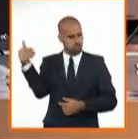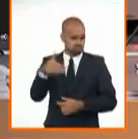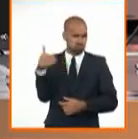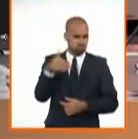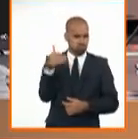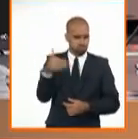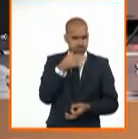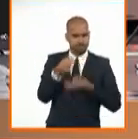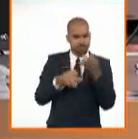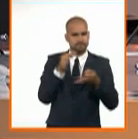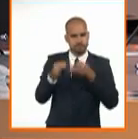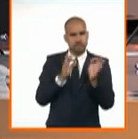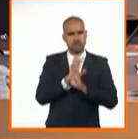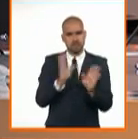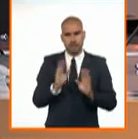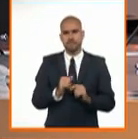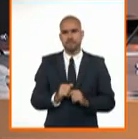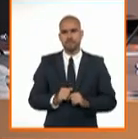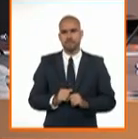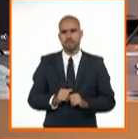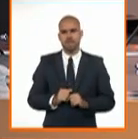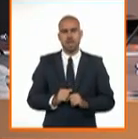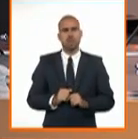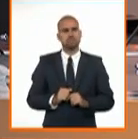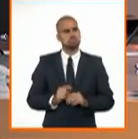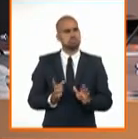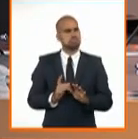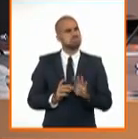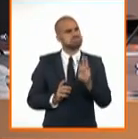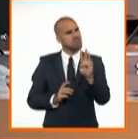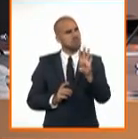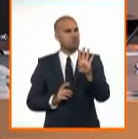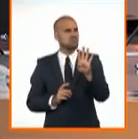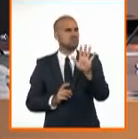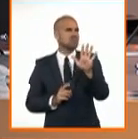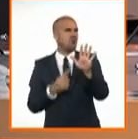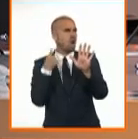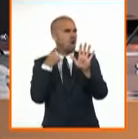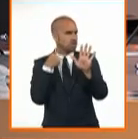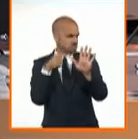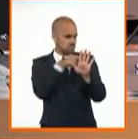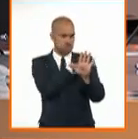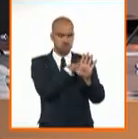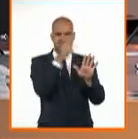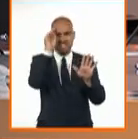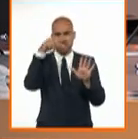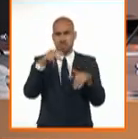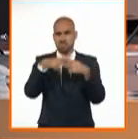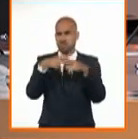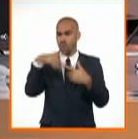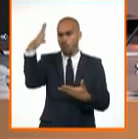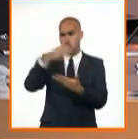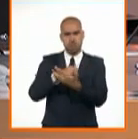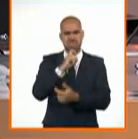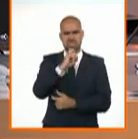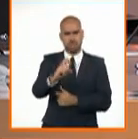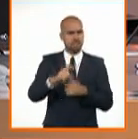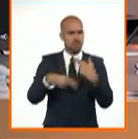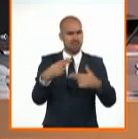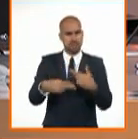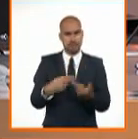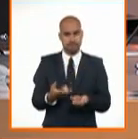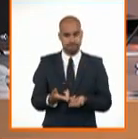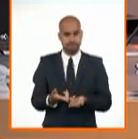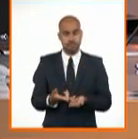los 345 últimos años prácticamente no se ha podido hacer el mantenimiento capital y eso va afectando también